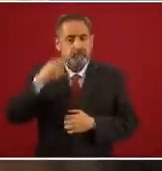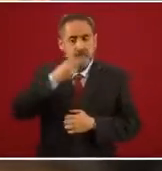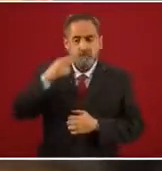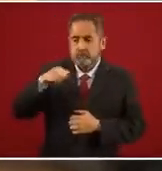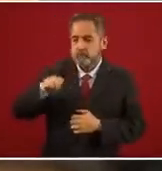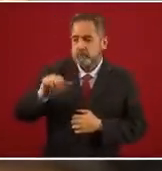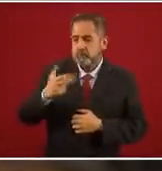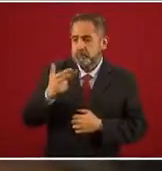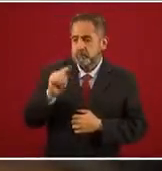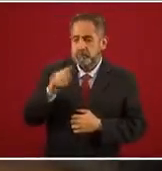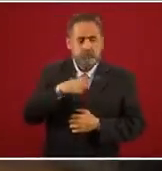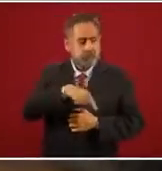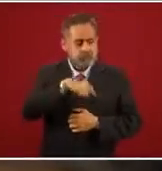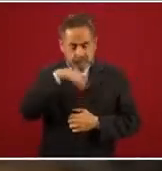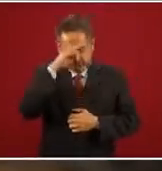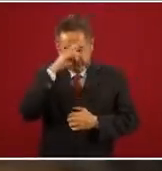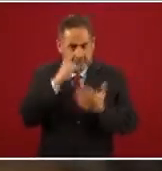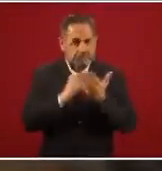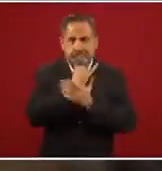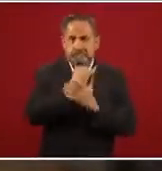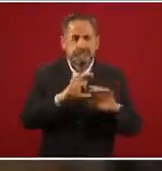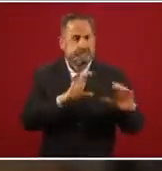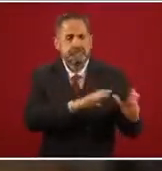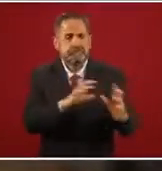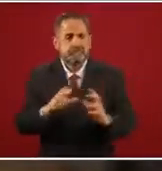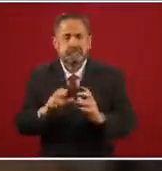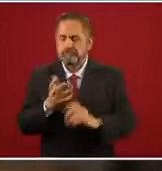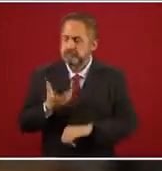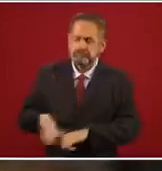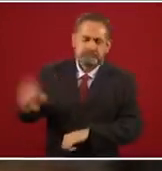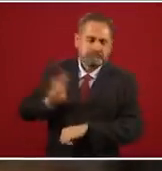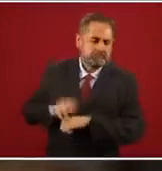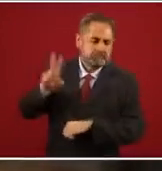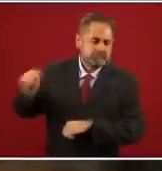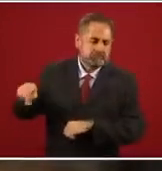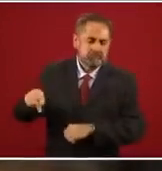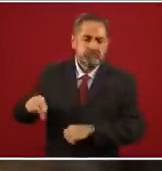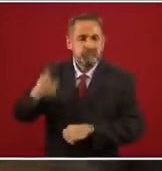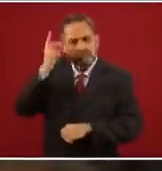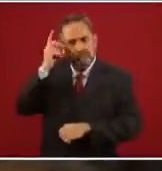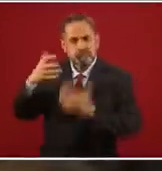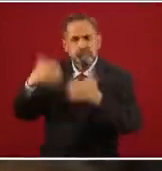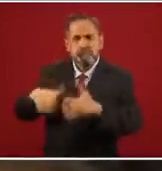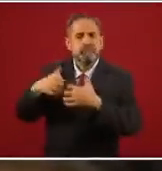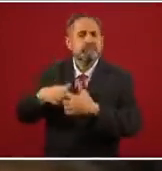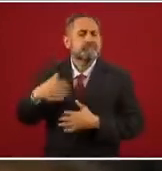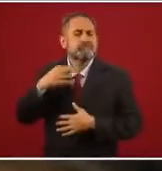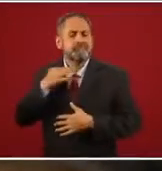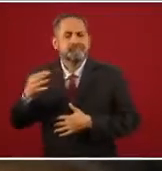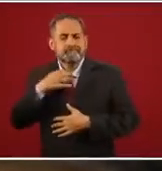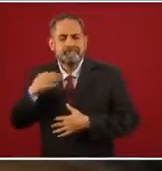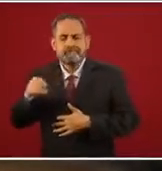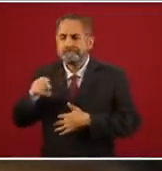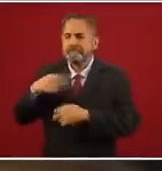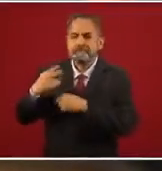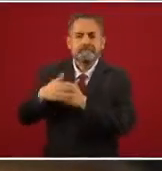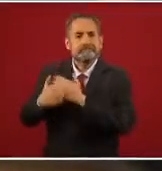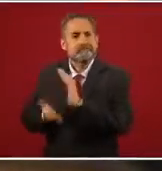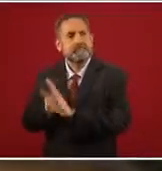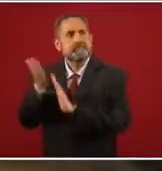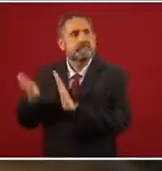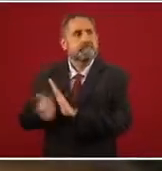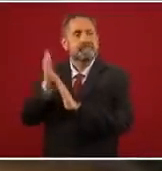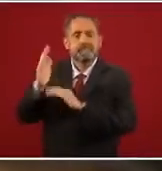asamblea que no dan permiso a los empresarios de Ciudad Textil de construir un drenaje